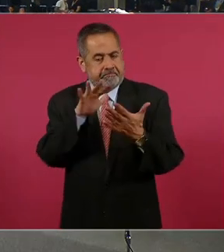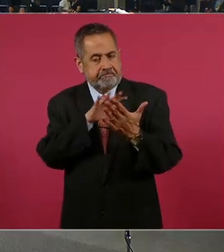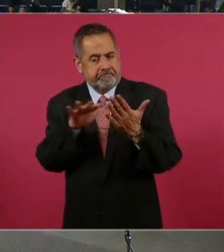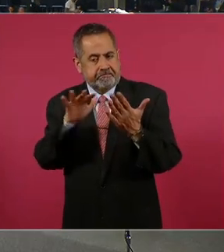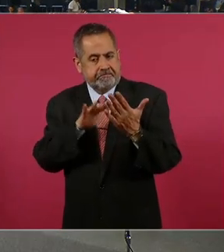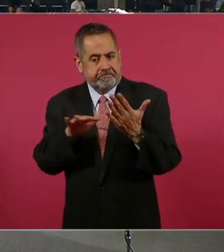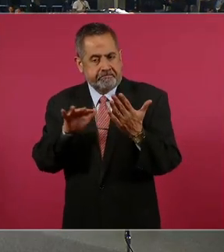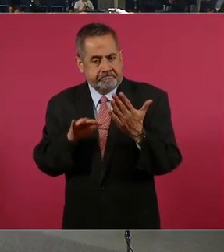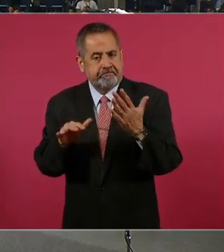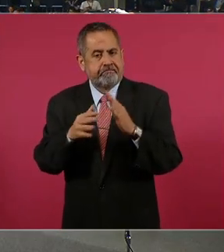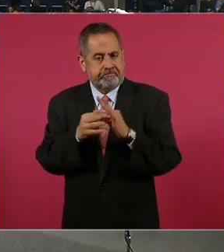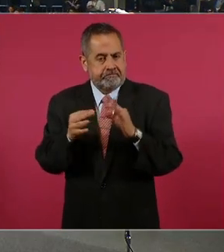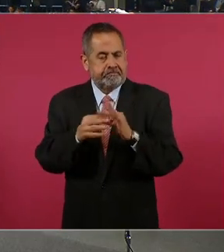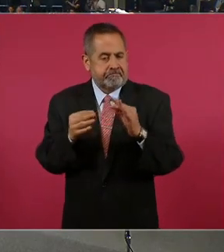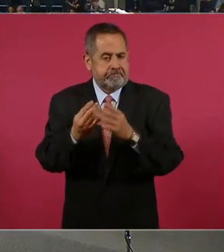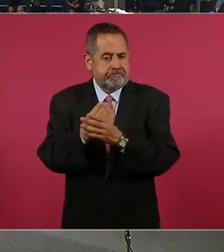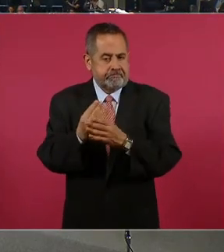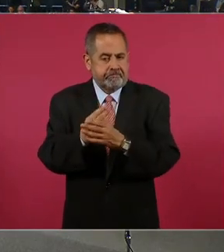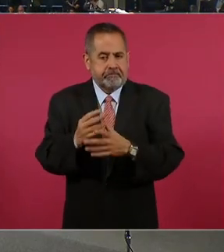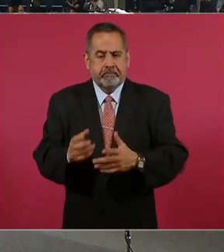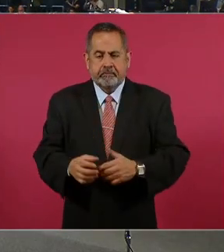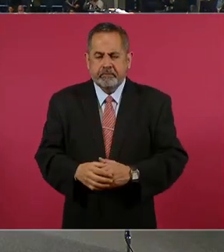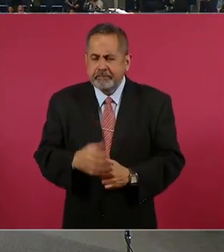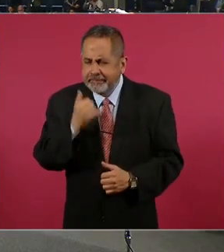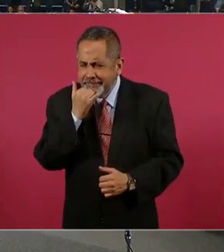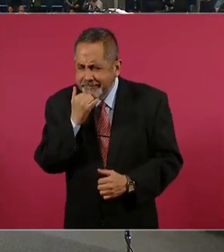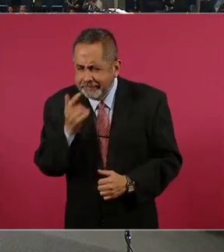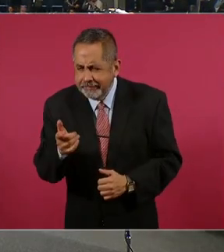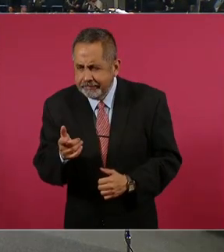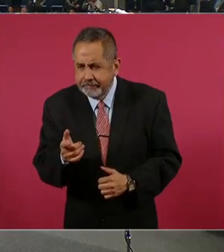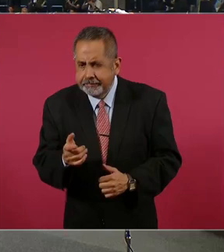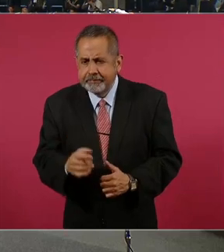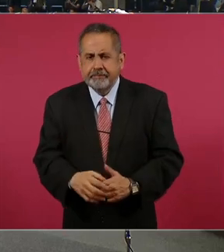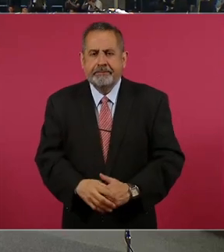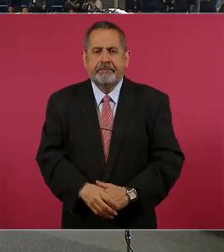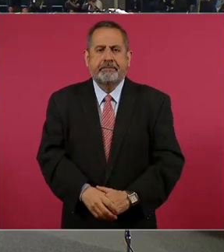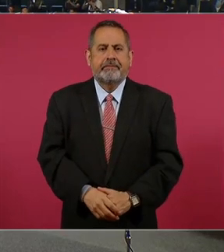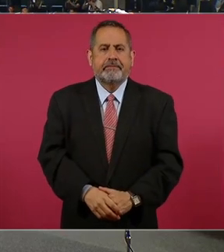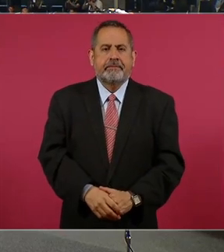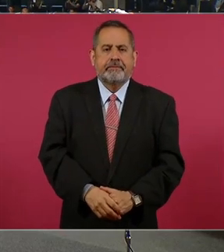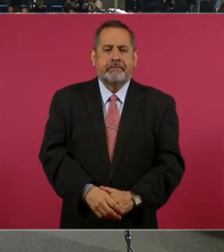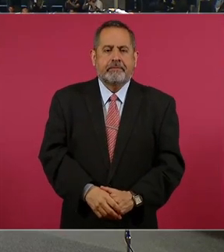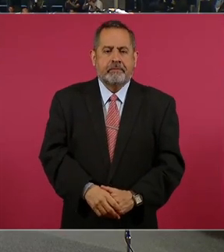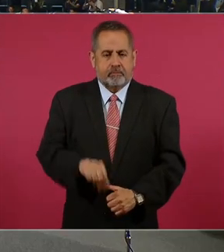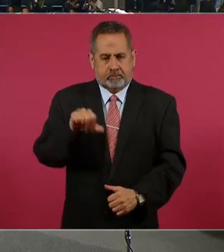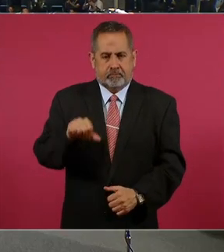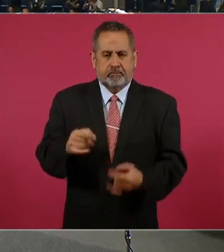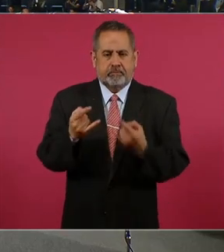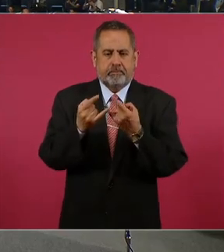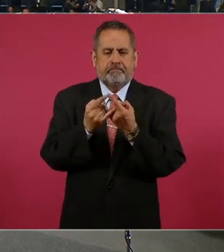y sí, historia.